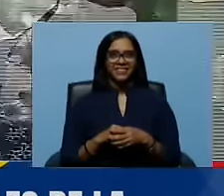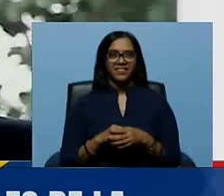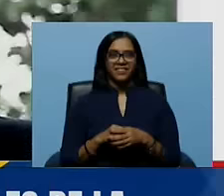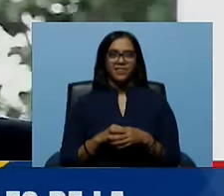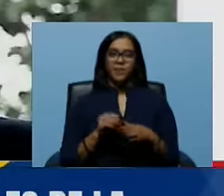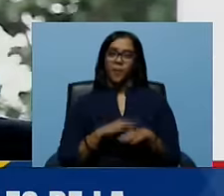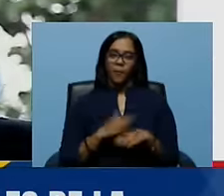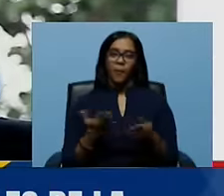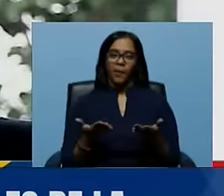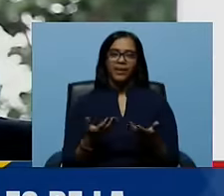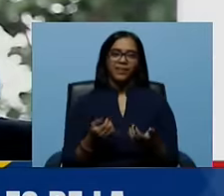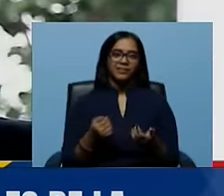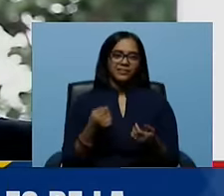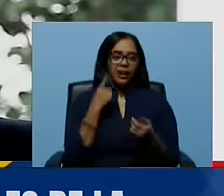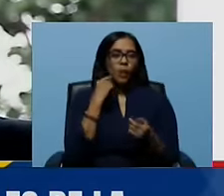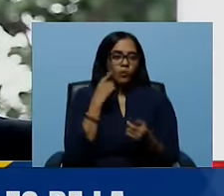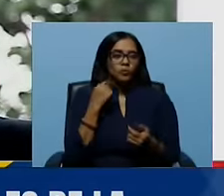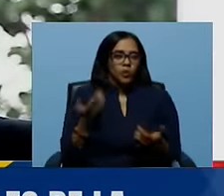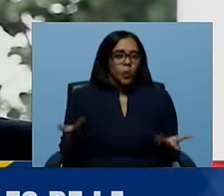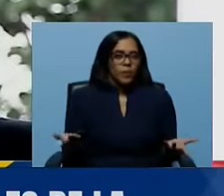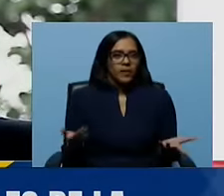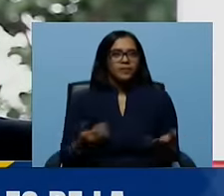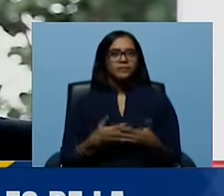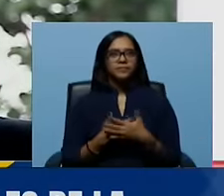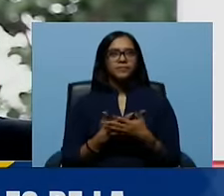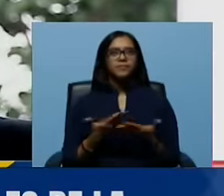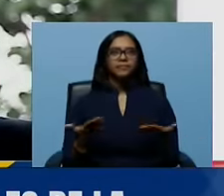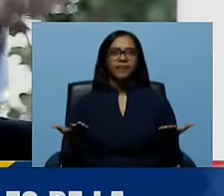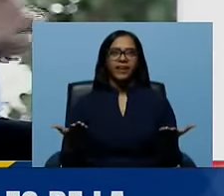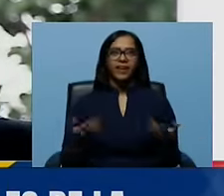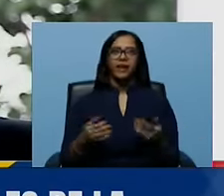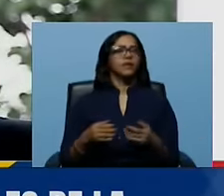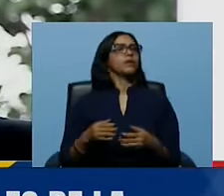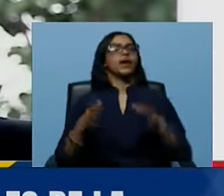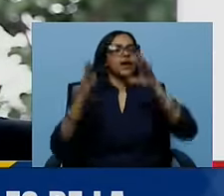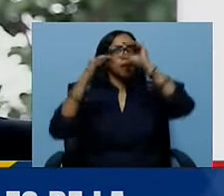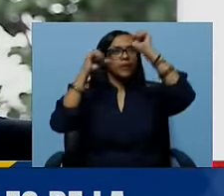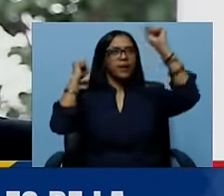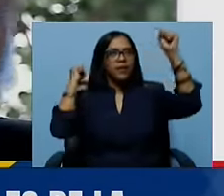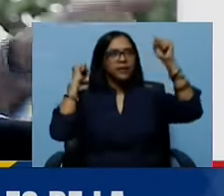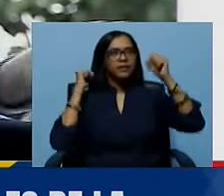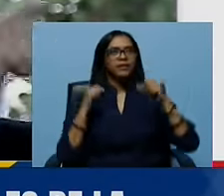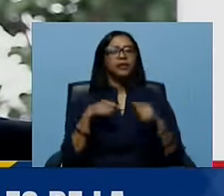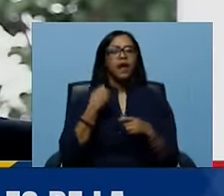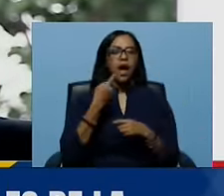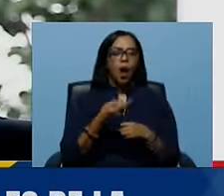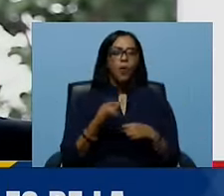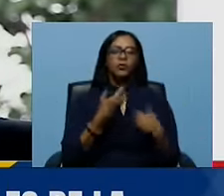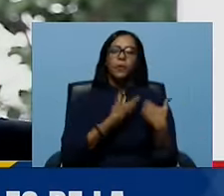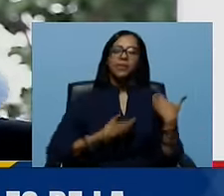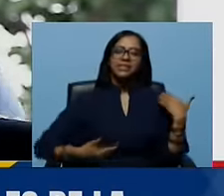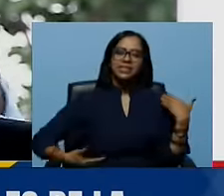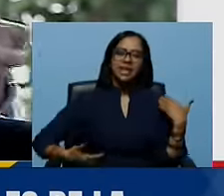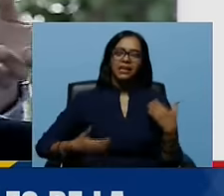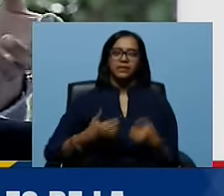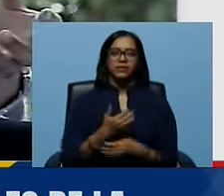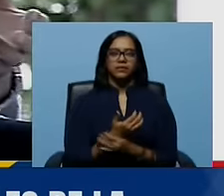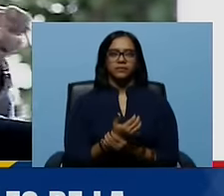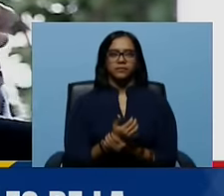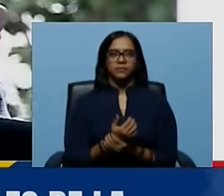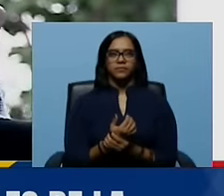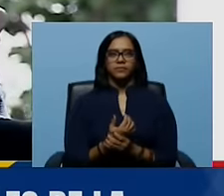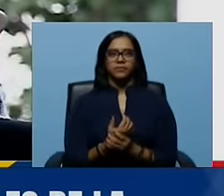Porque se estila, pues. Regalos a las embajadas, a otros presidentes,